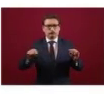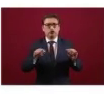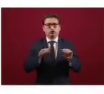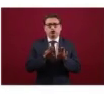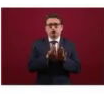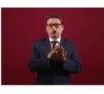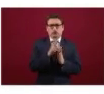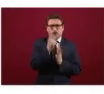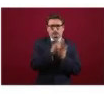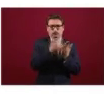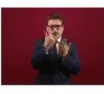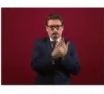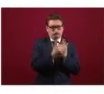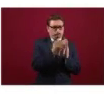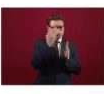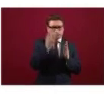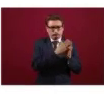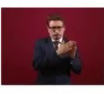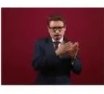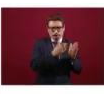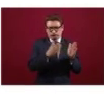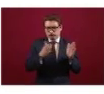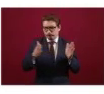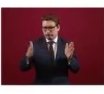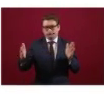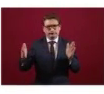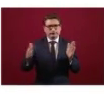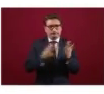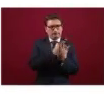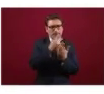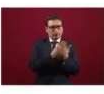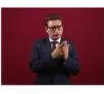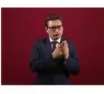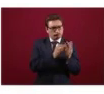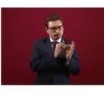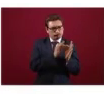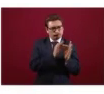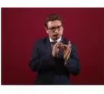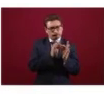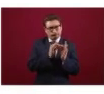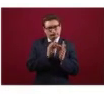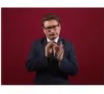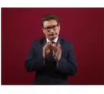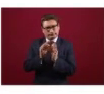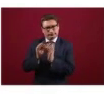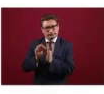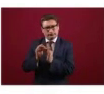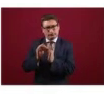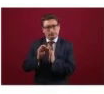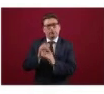se ha planteado y hemos ido cumpliendo cabalmente. Para el